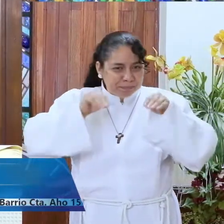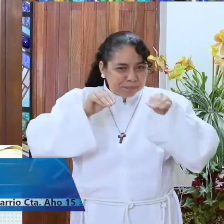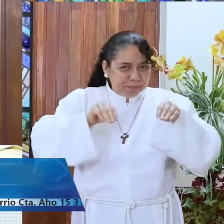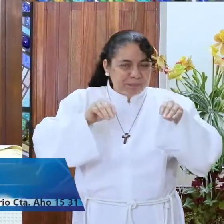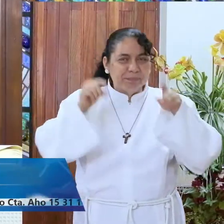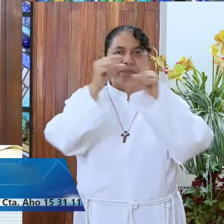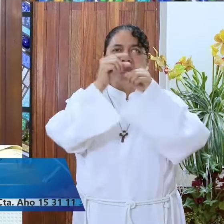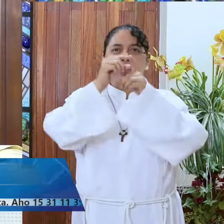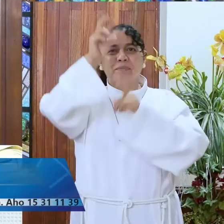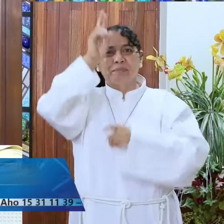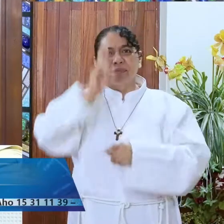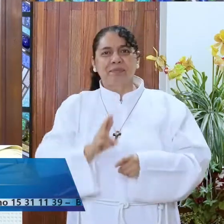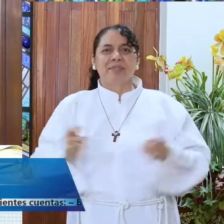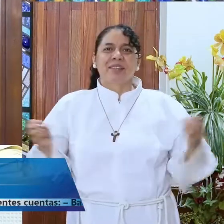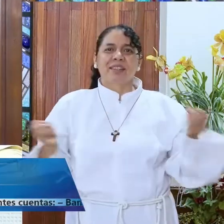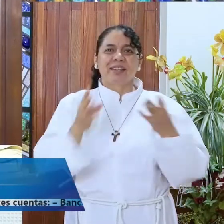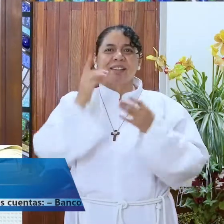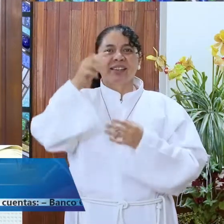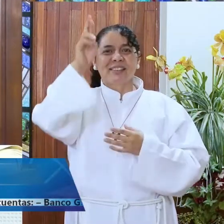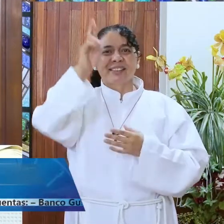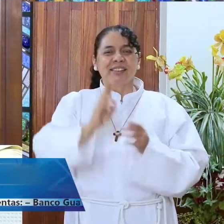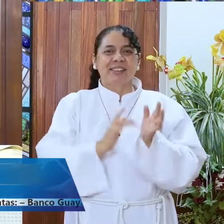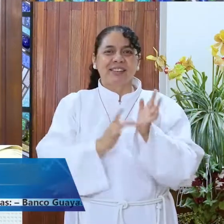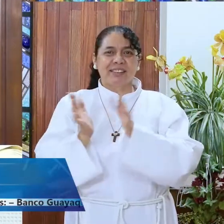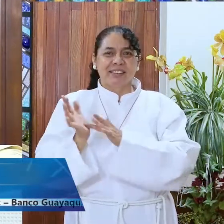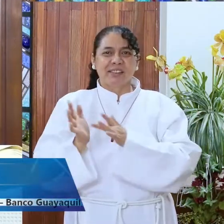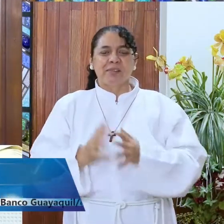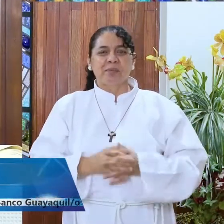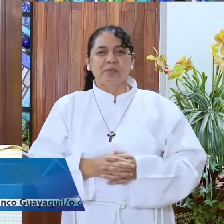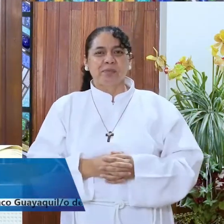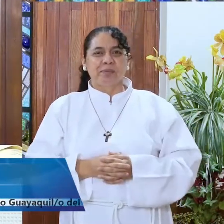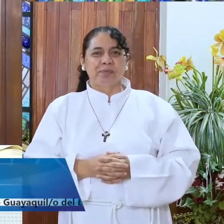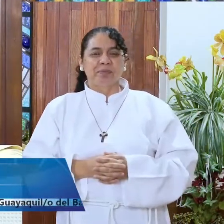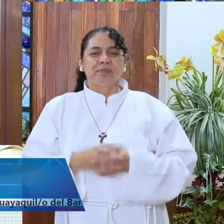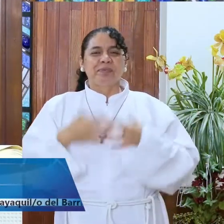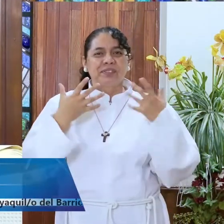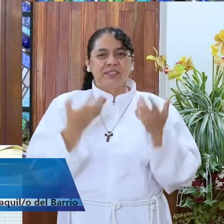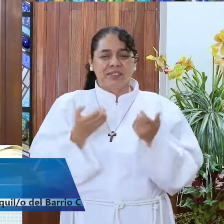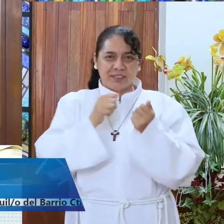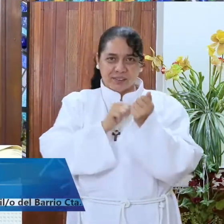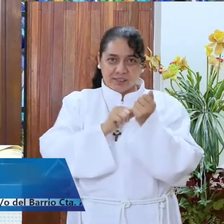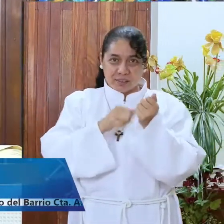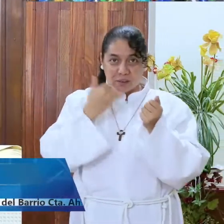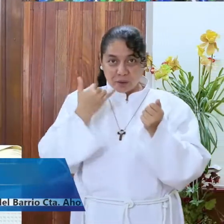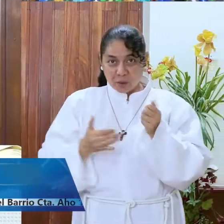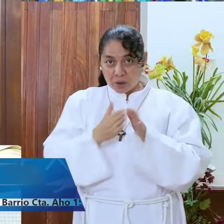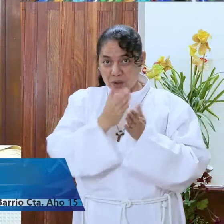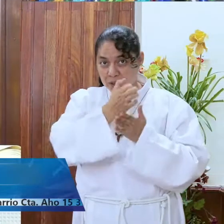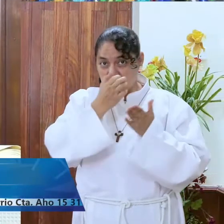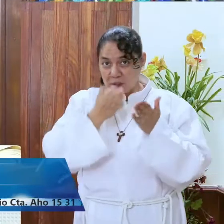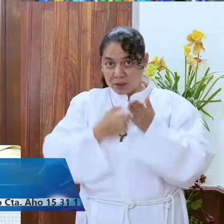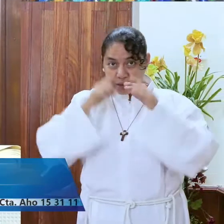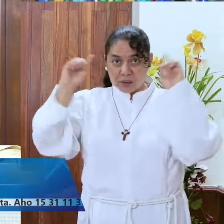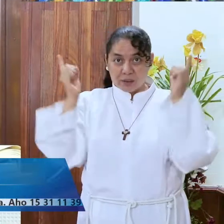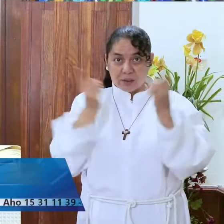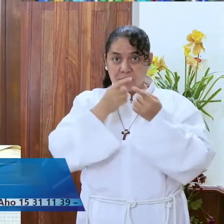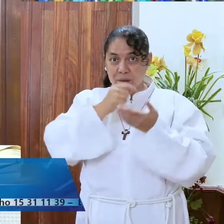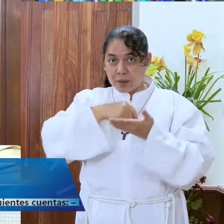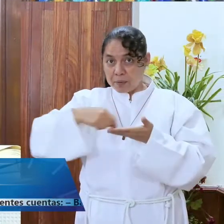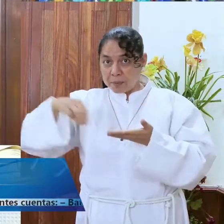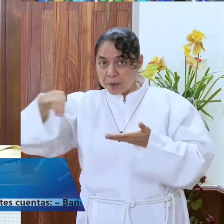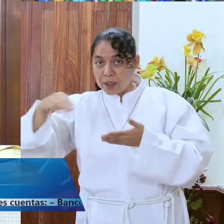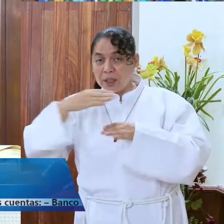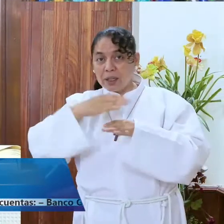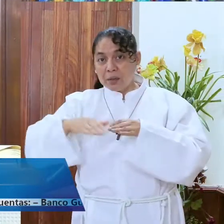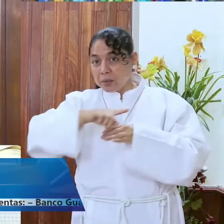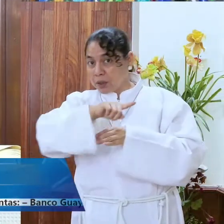palabra del señor señor jesús que los hermanos hoy el evangelio de san marcos nos